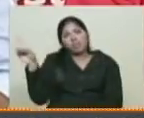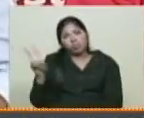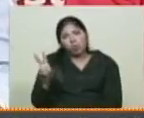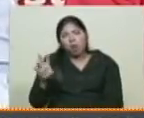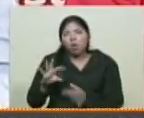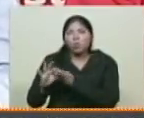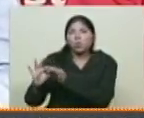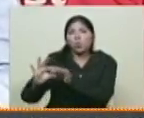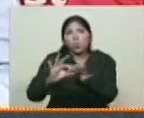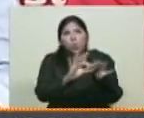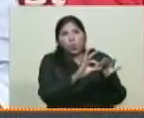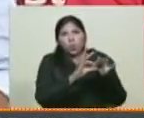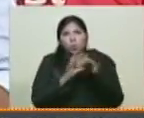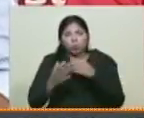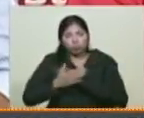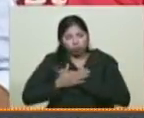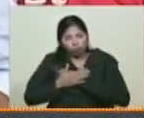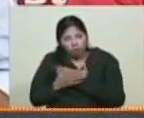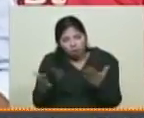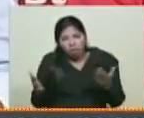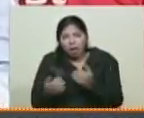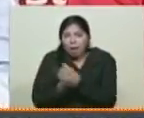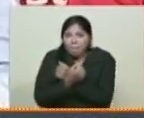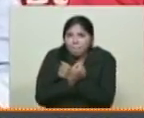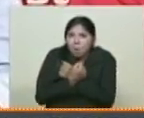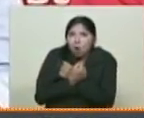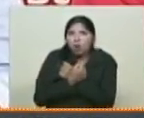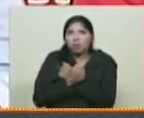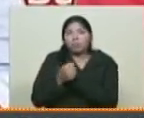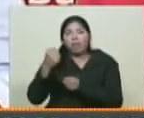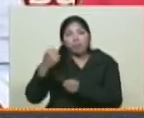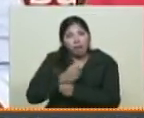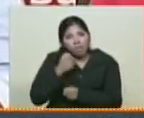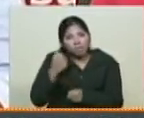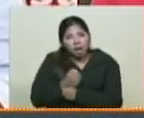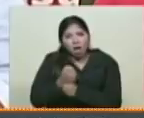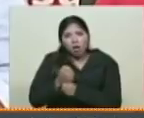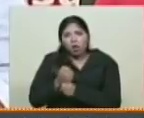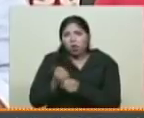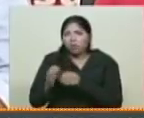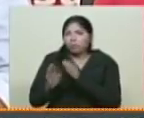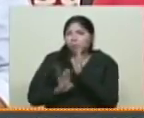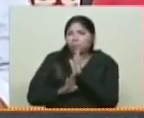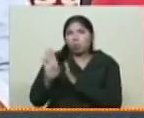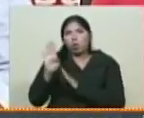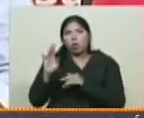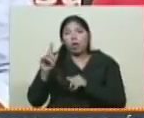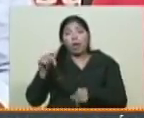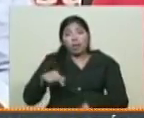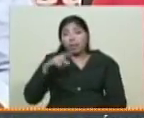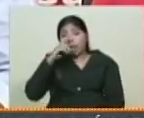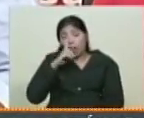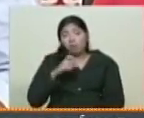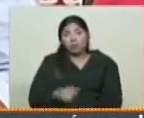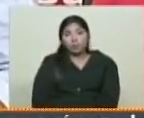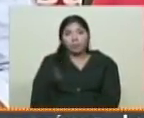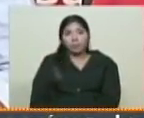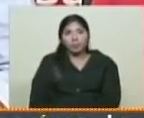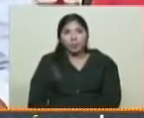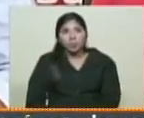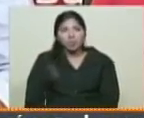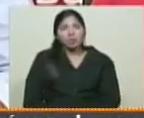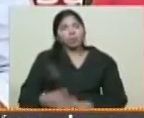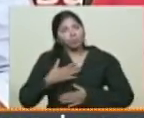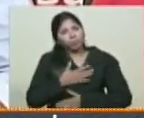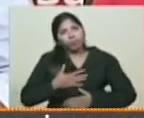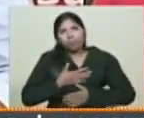unión, la solidaridad, el amor, el trabajo y la prosperidad para este 2018. Nos